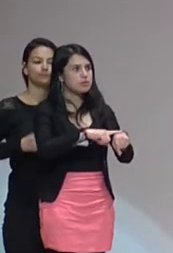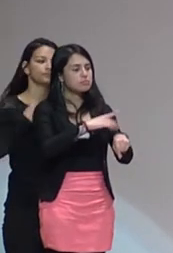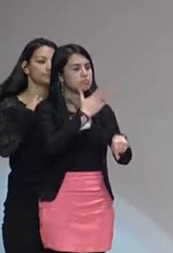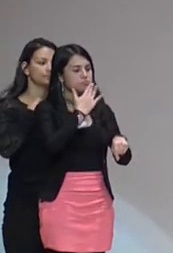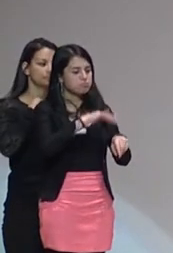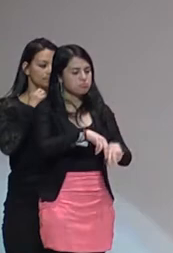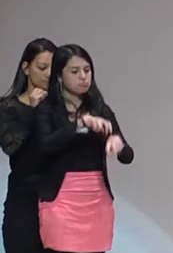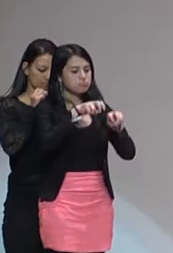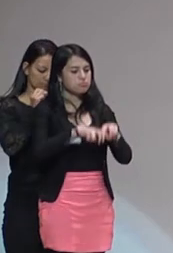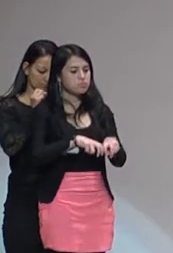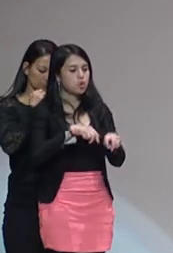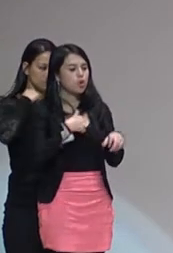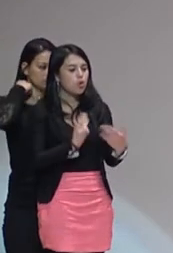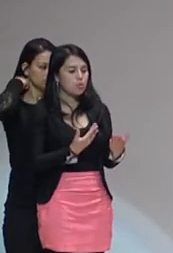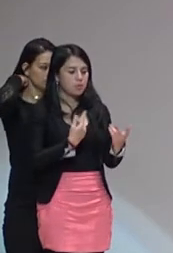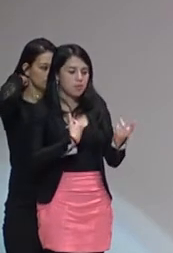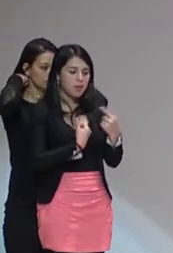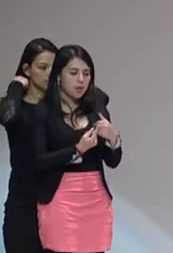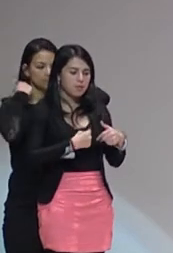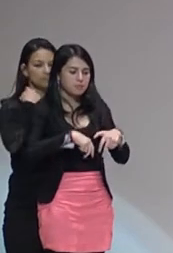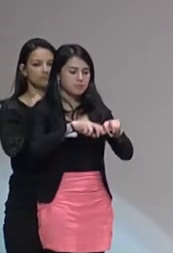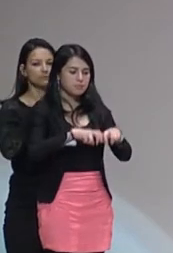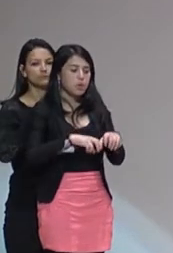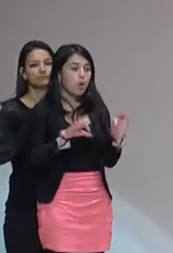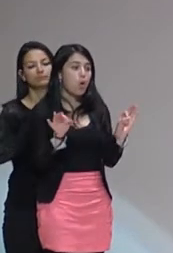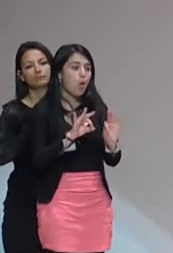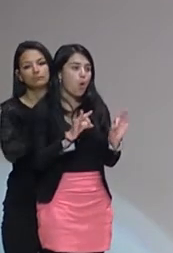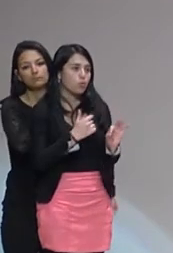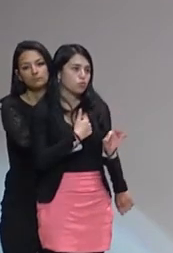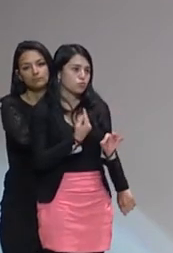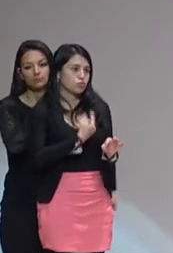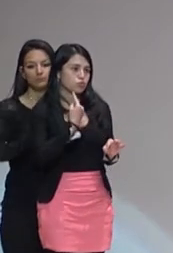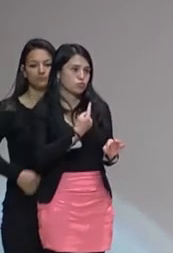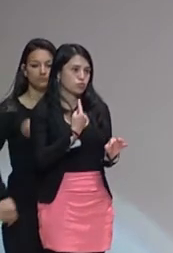sentarse en forma ritual o sola.